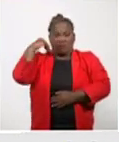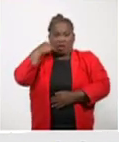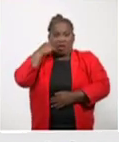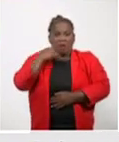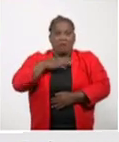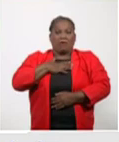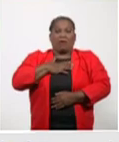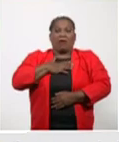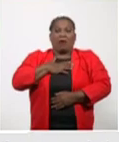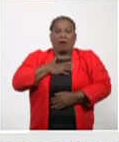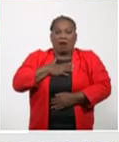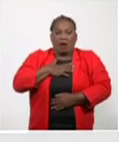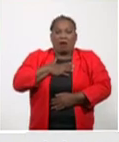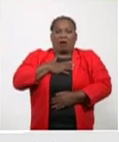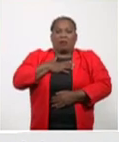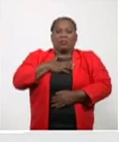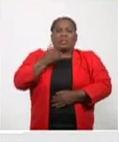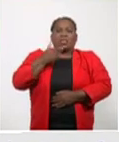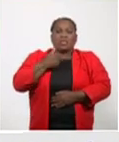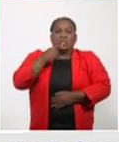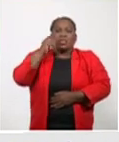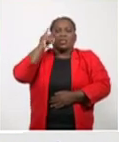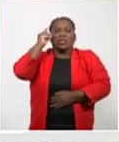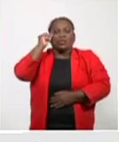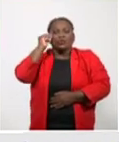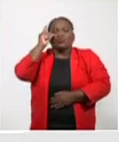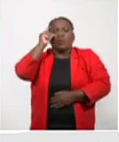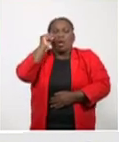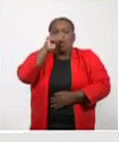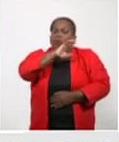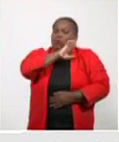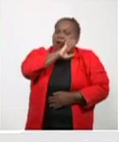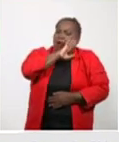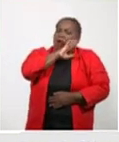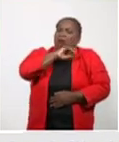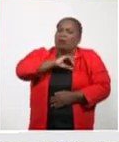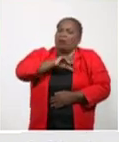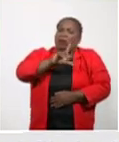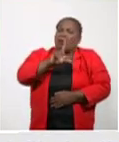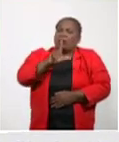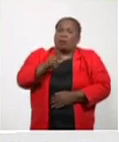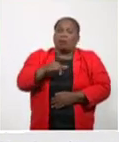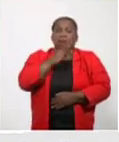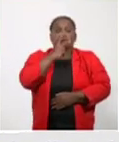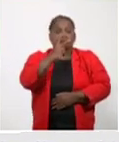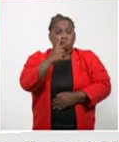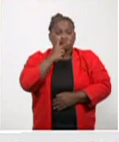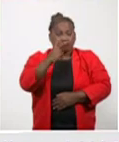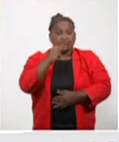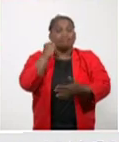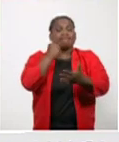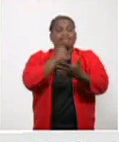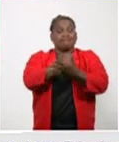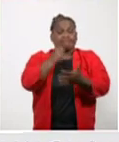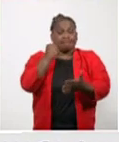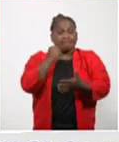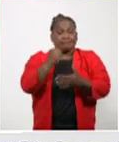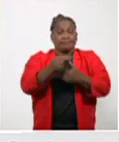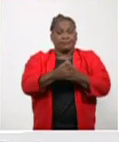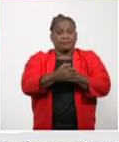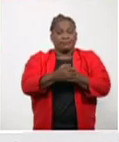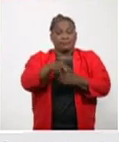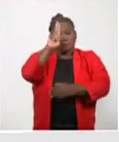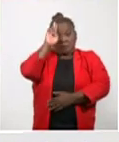y somnolencia, mucho sueño, por lo que fue atendida, fue diagnosticada, se